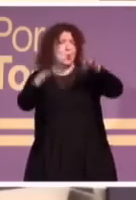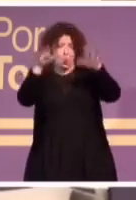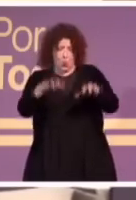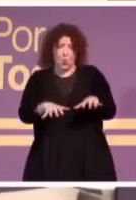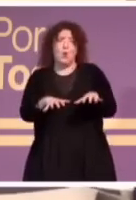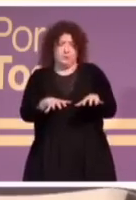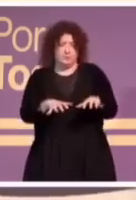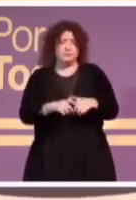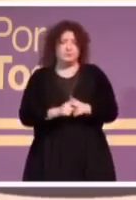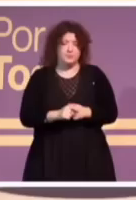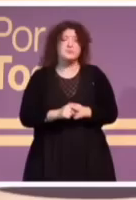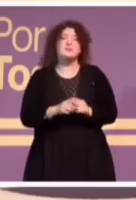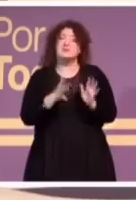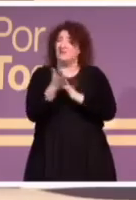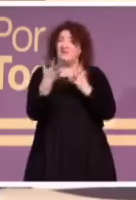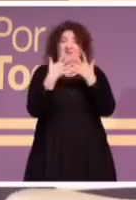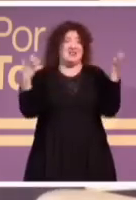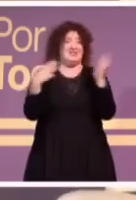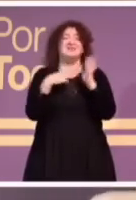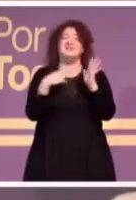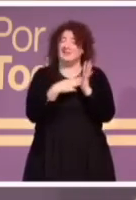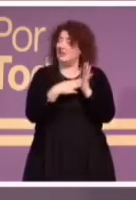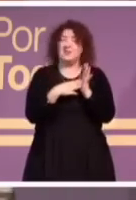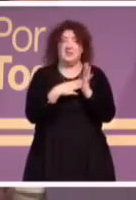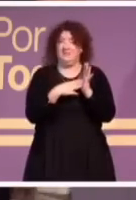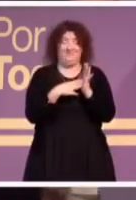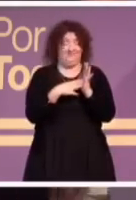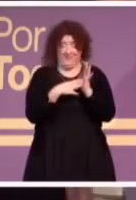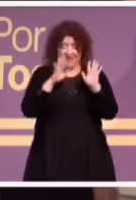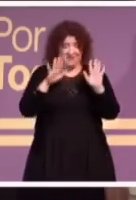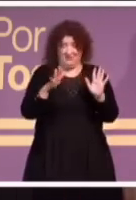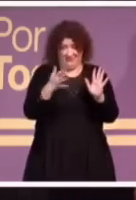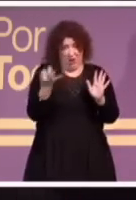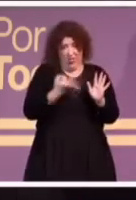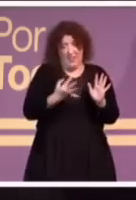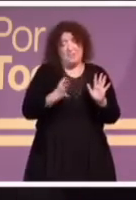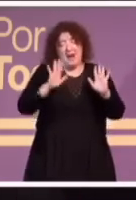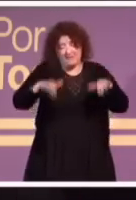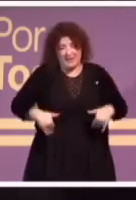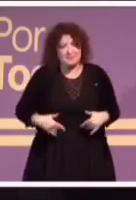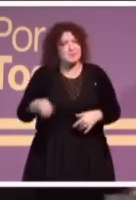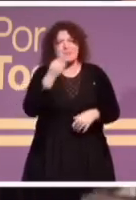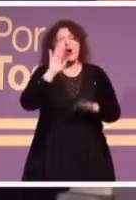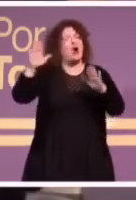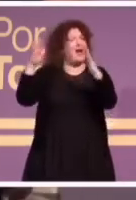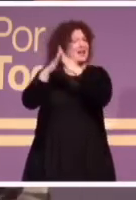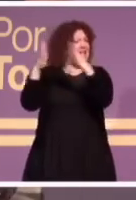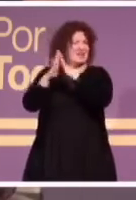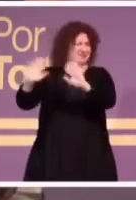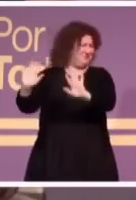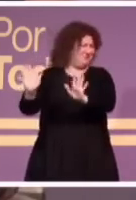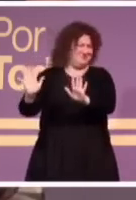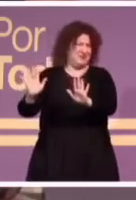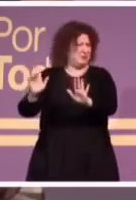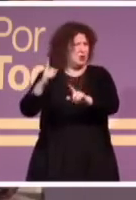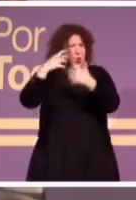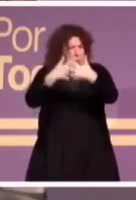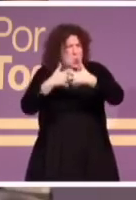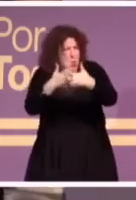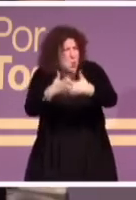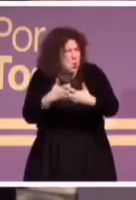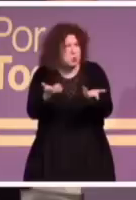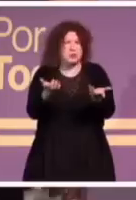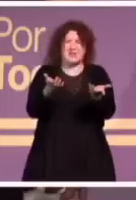pasar, pero pasa. Así que mejor quedaros en casa, no avancéis, no luchéis contra